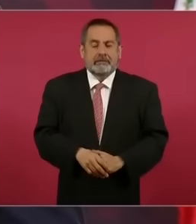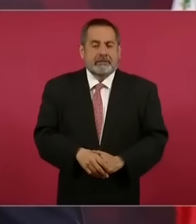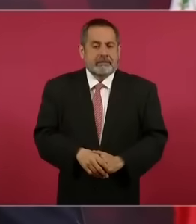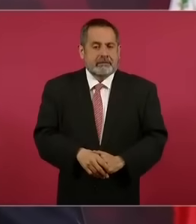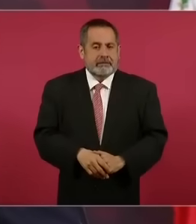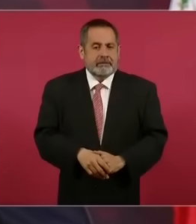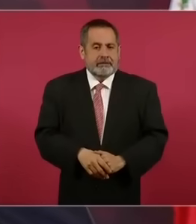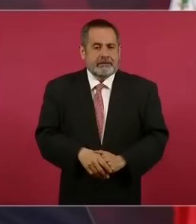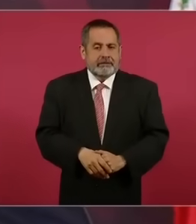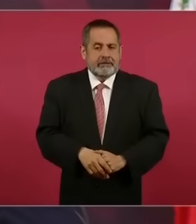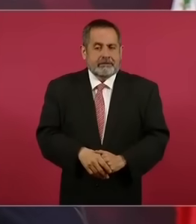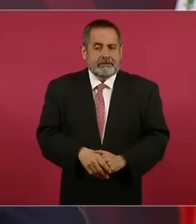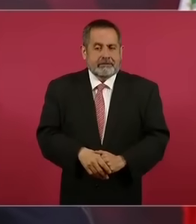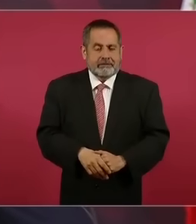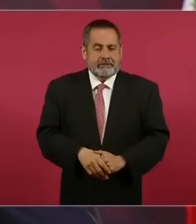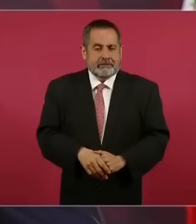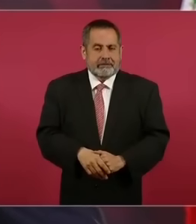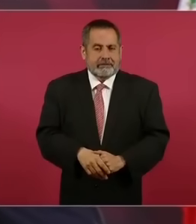Ya no.